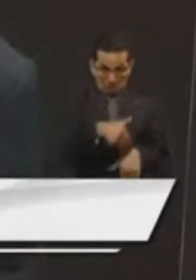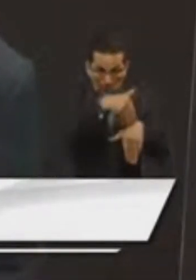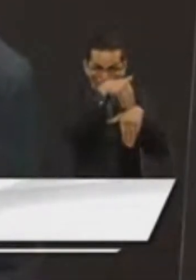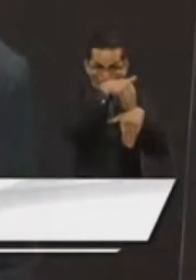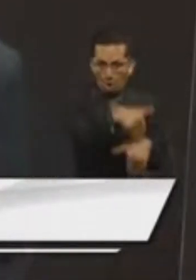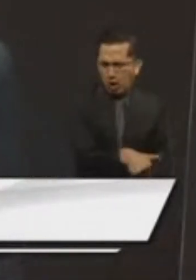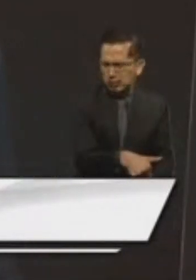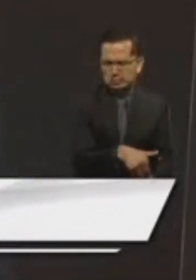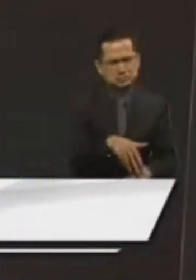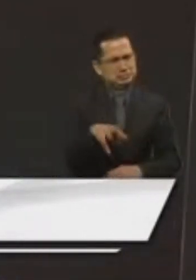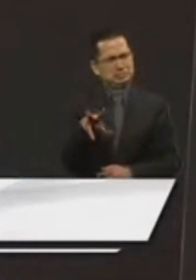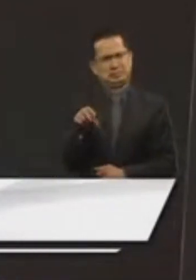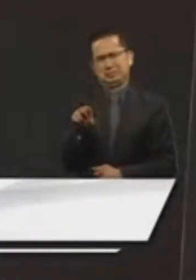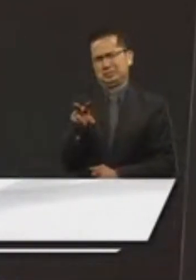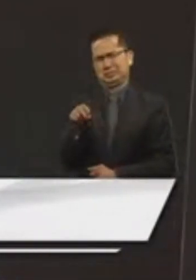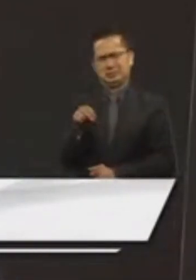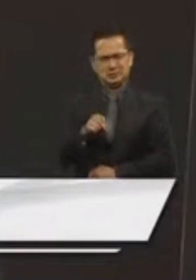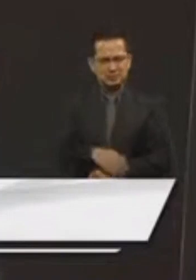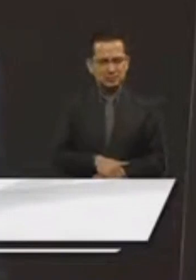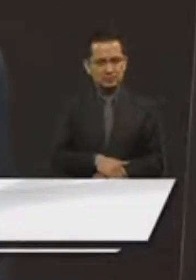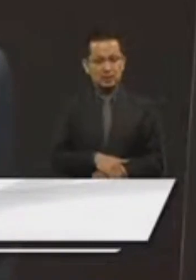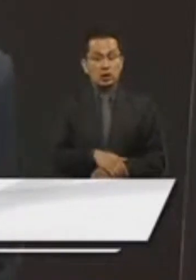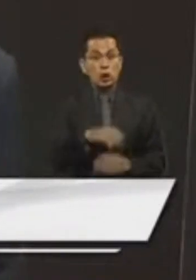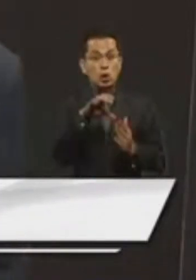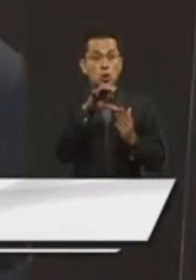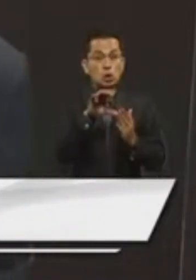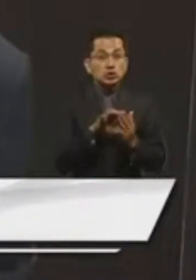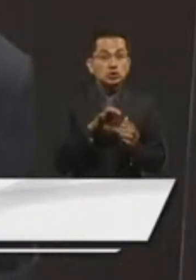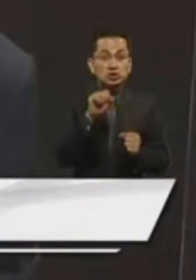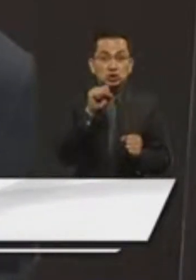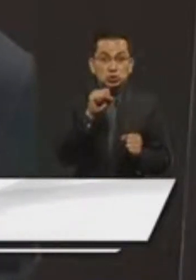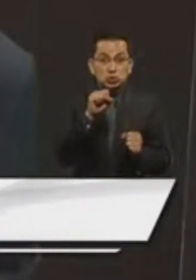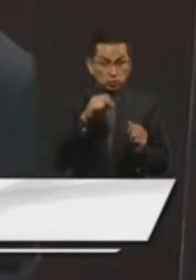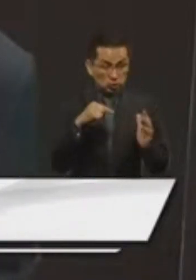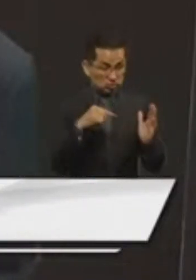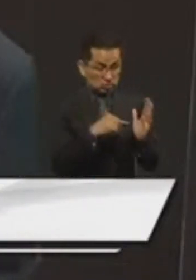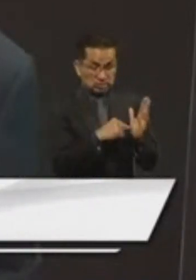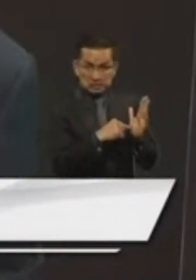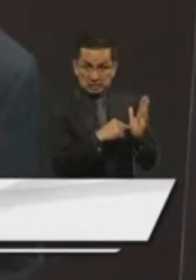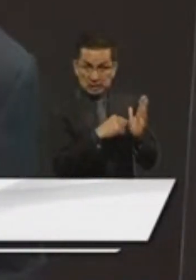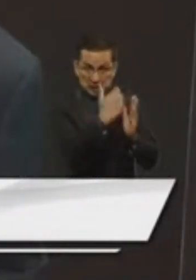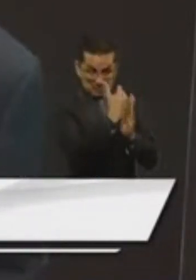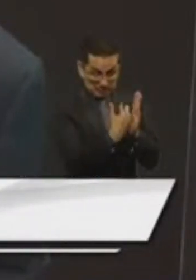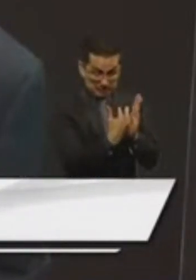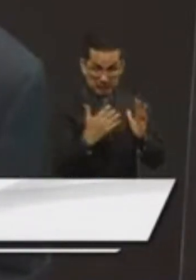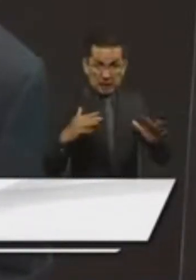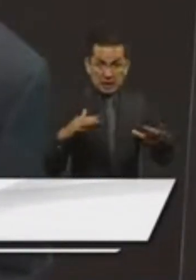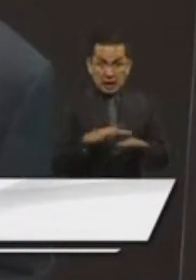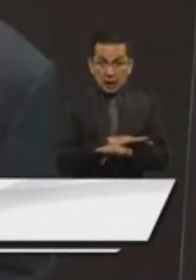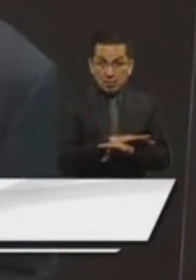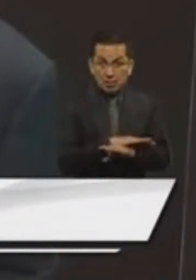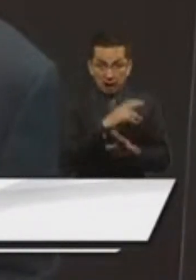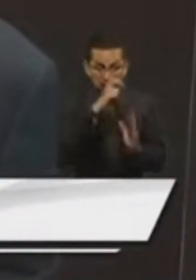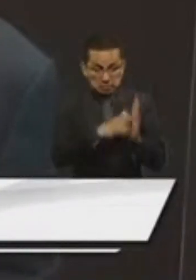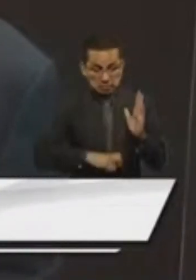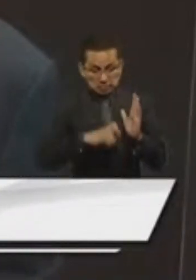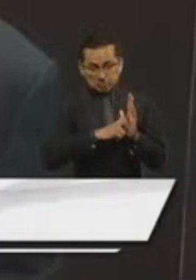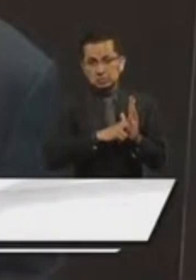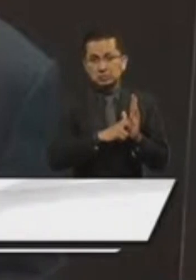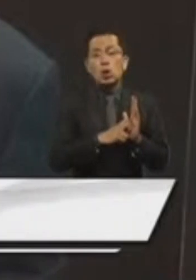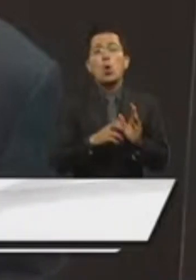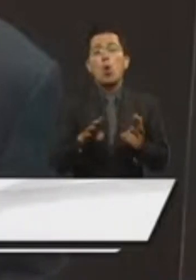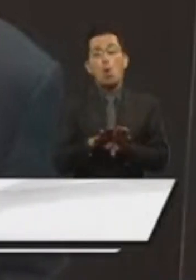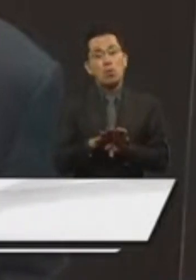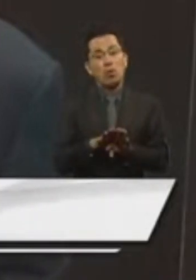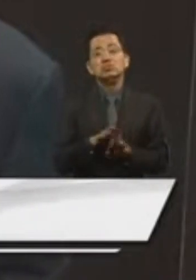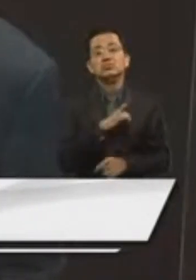reformas constitucionales, si no se aprueban por ustedes, no hubiesen sido